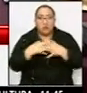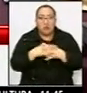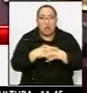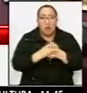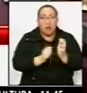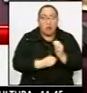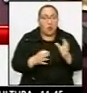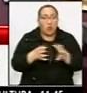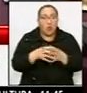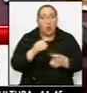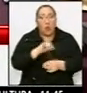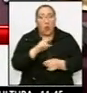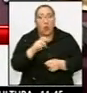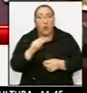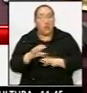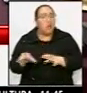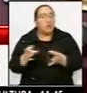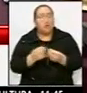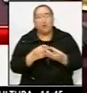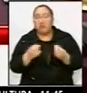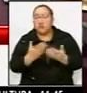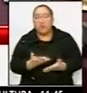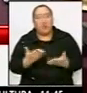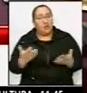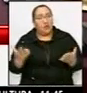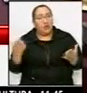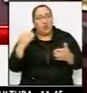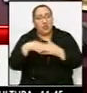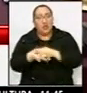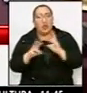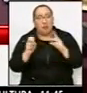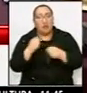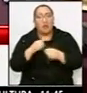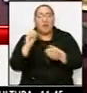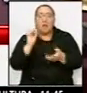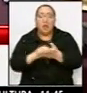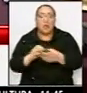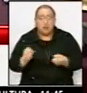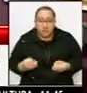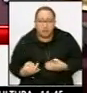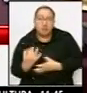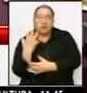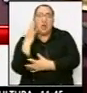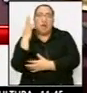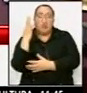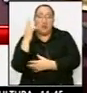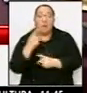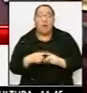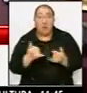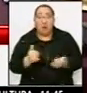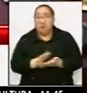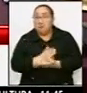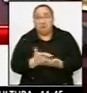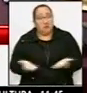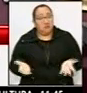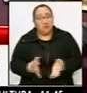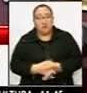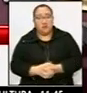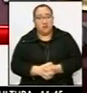Juntos y hacíamos tantas cosas en el tema de reforestación. Pero ahora no lo articulamos